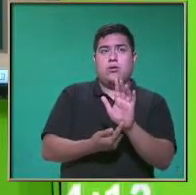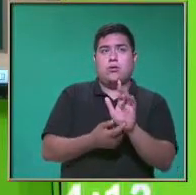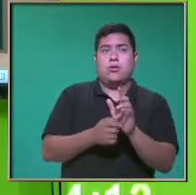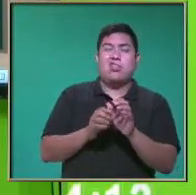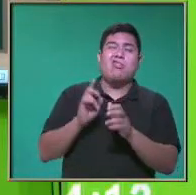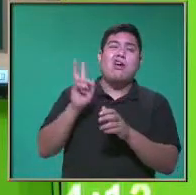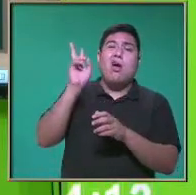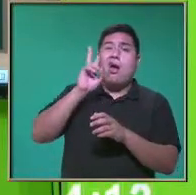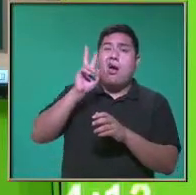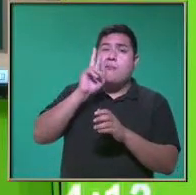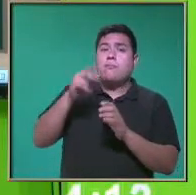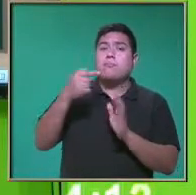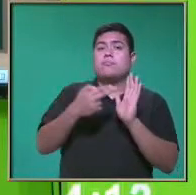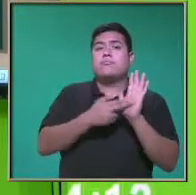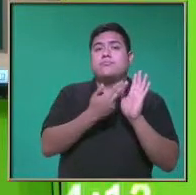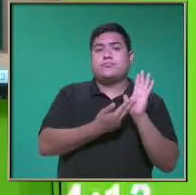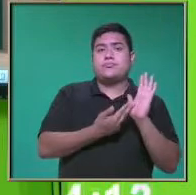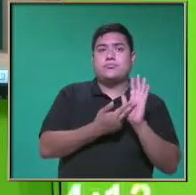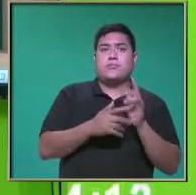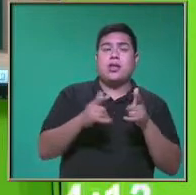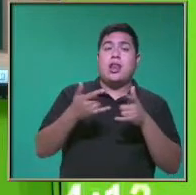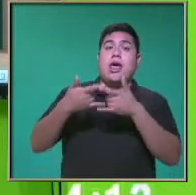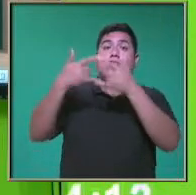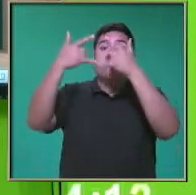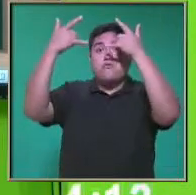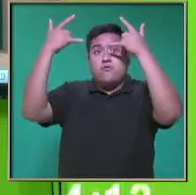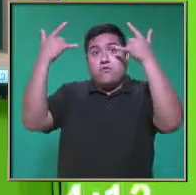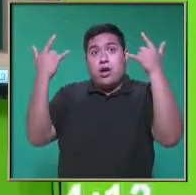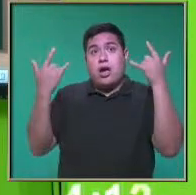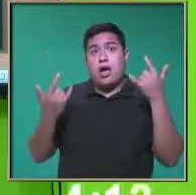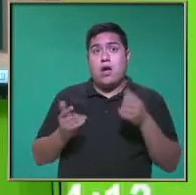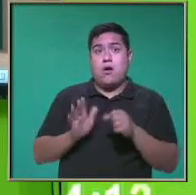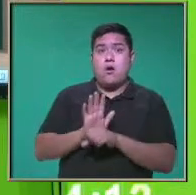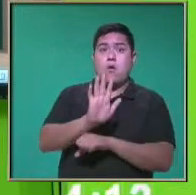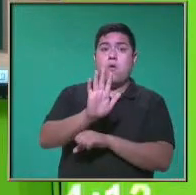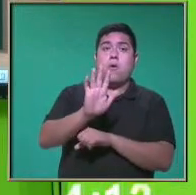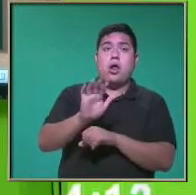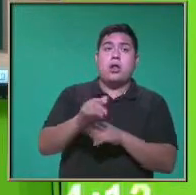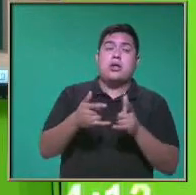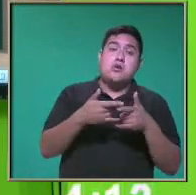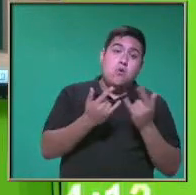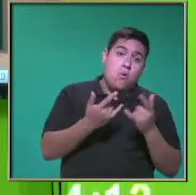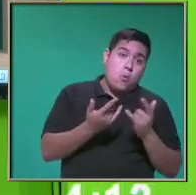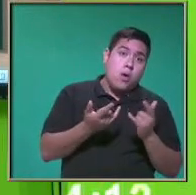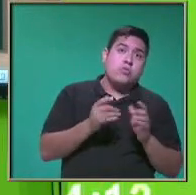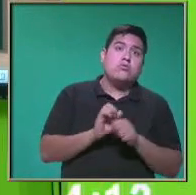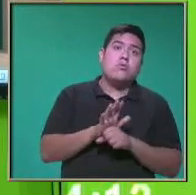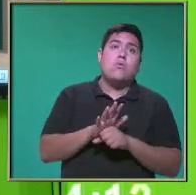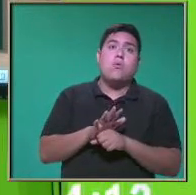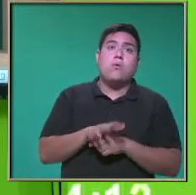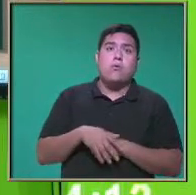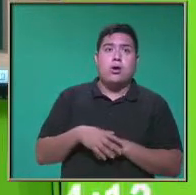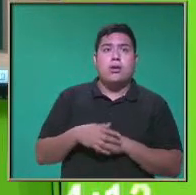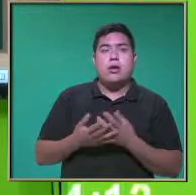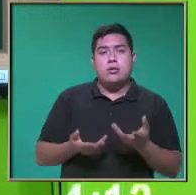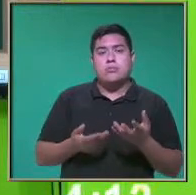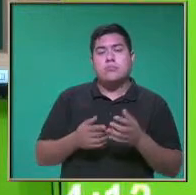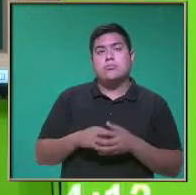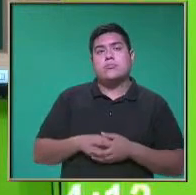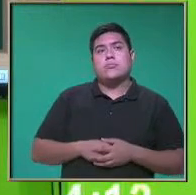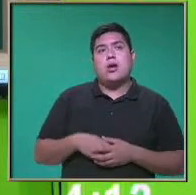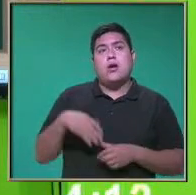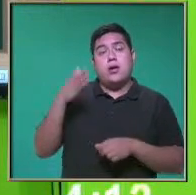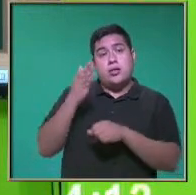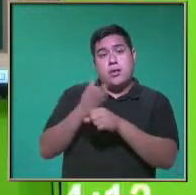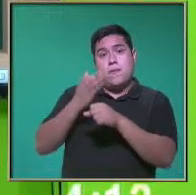Trata de identificar aquí en las imágenes cuáles son las fábulas, cuáles corresponden a fábulas y cuáles no, porque el resto son cuentos clásicos. Ahorita